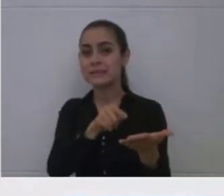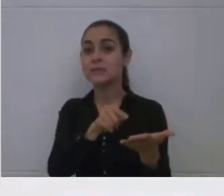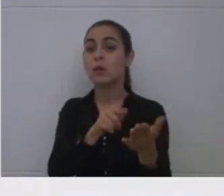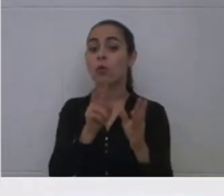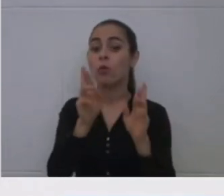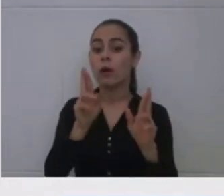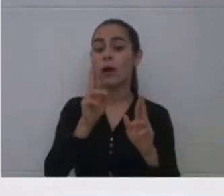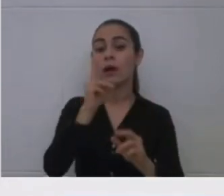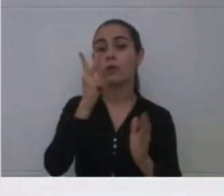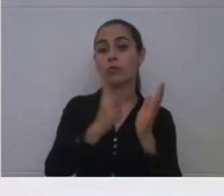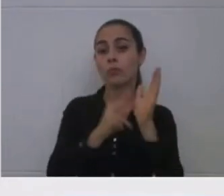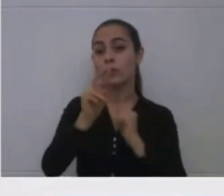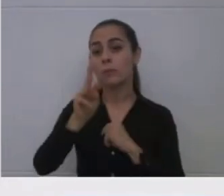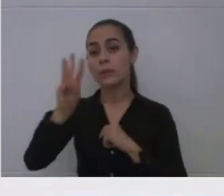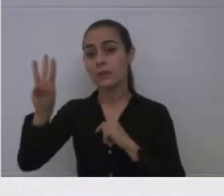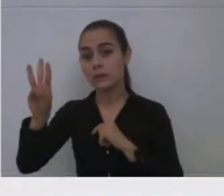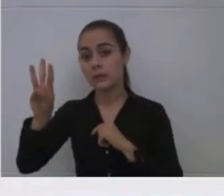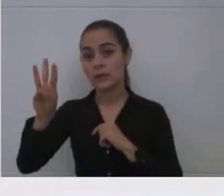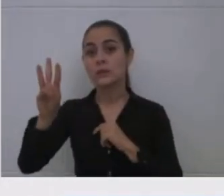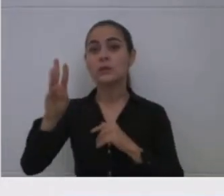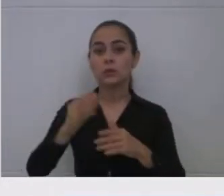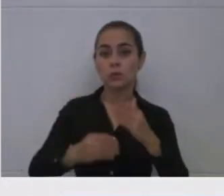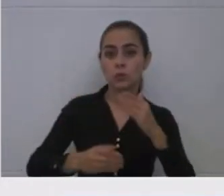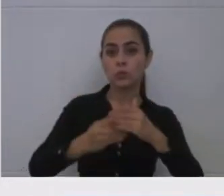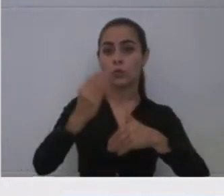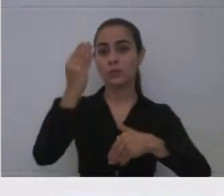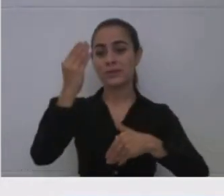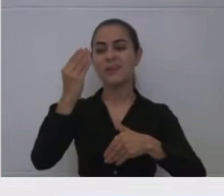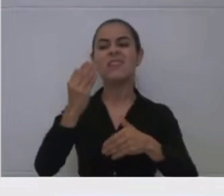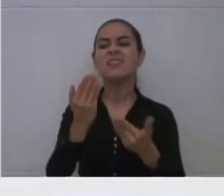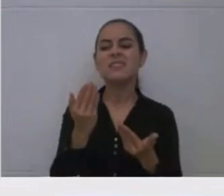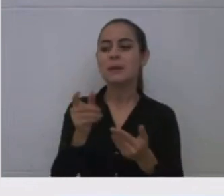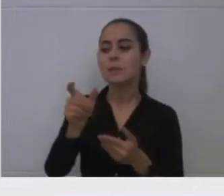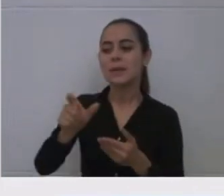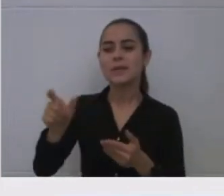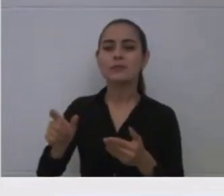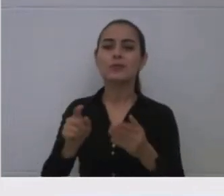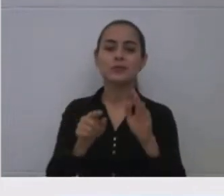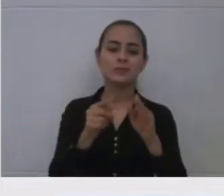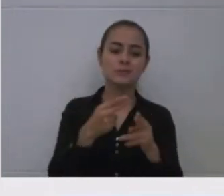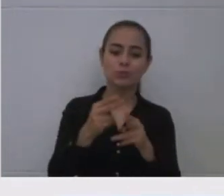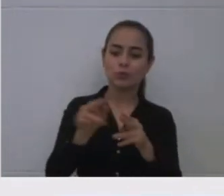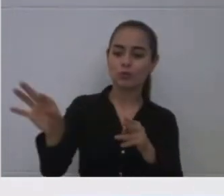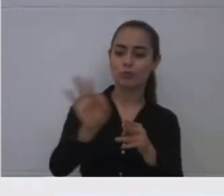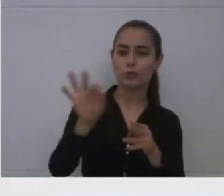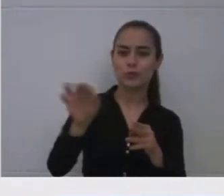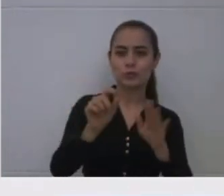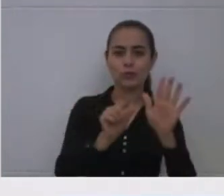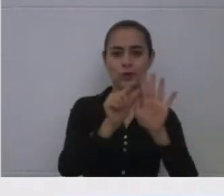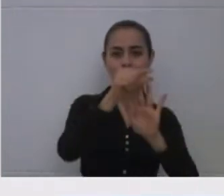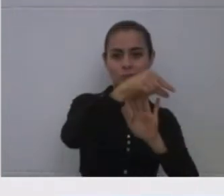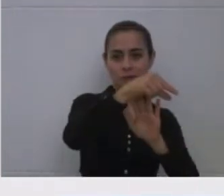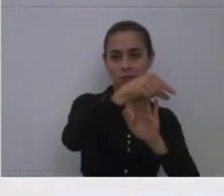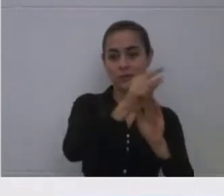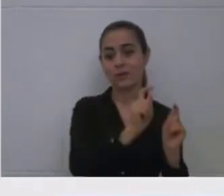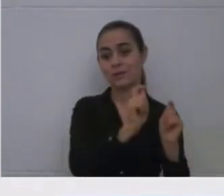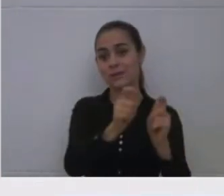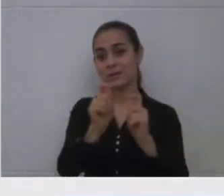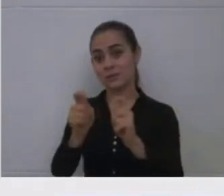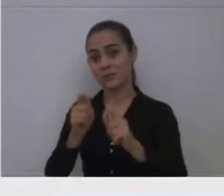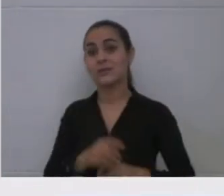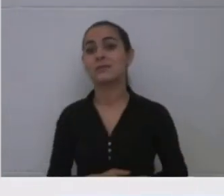tener que liderar la elección del concurso de personería. del personero que va a tener el próximo alcalde.